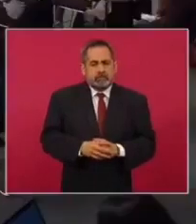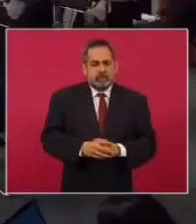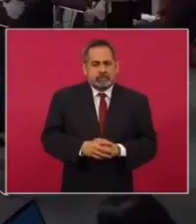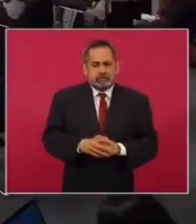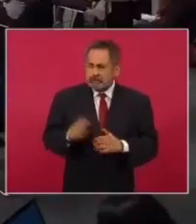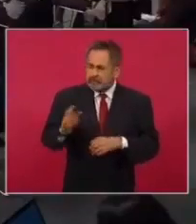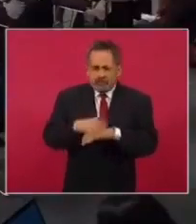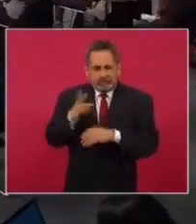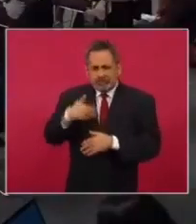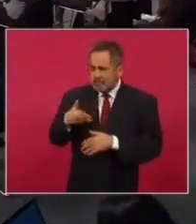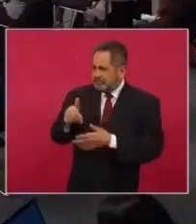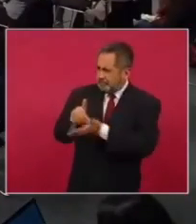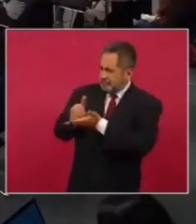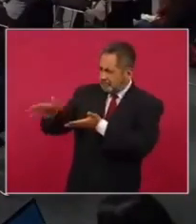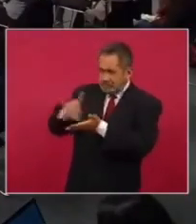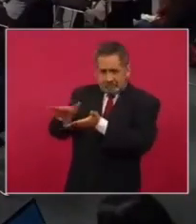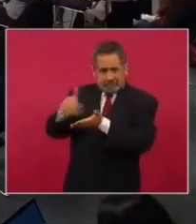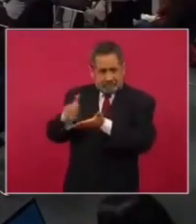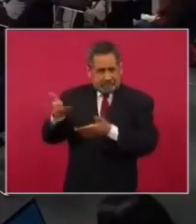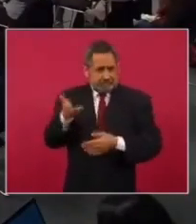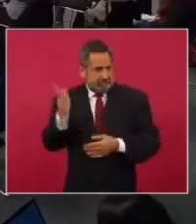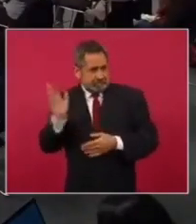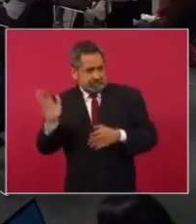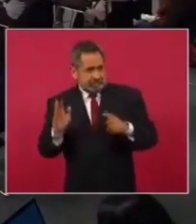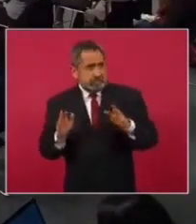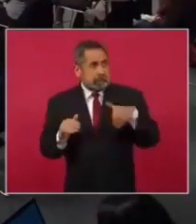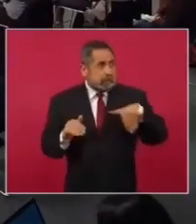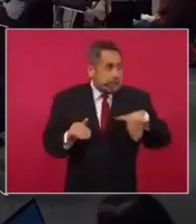porque tenemos nosotros que actuar así